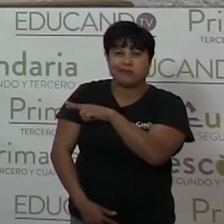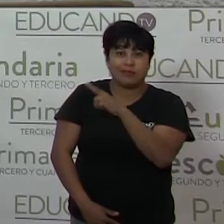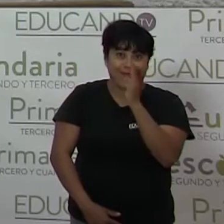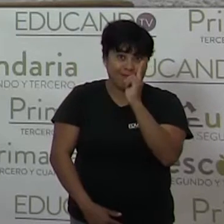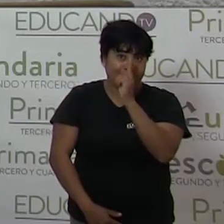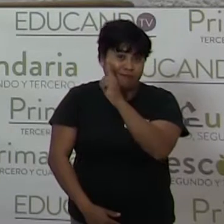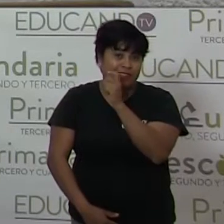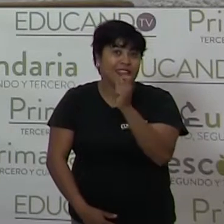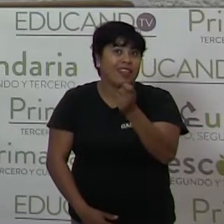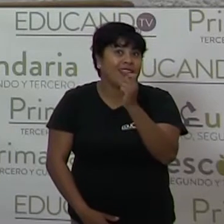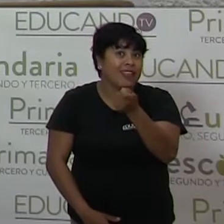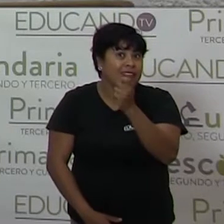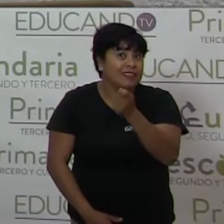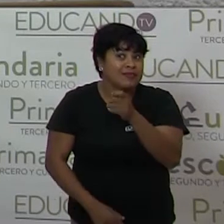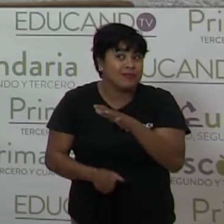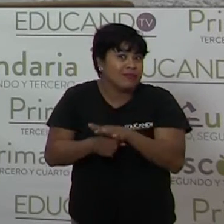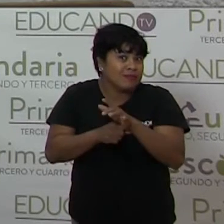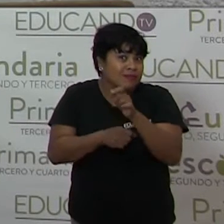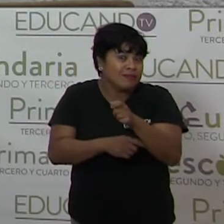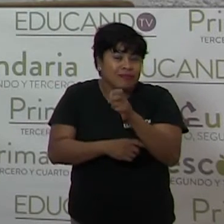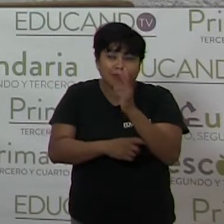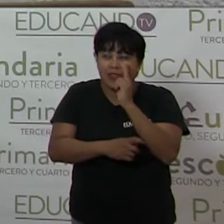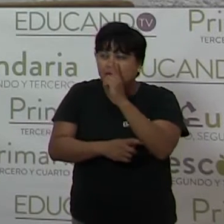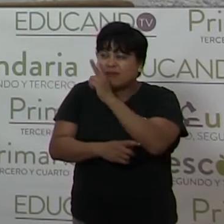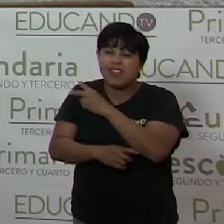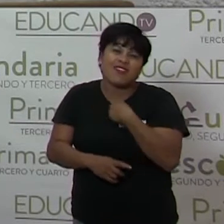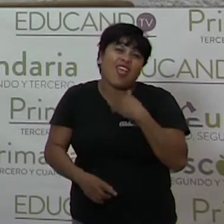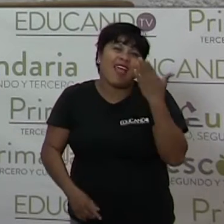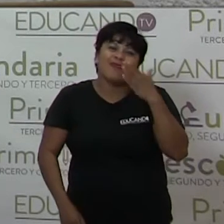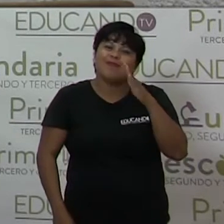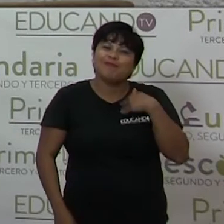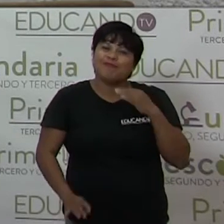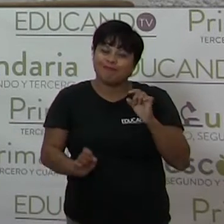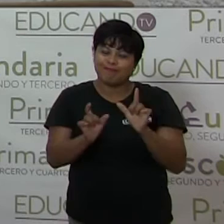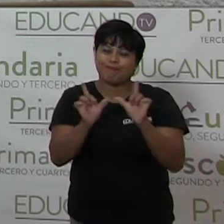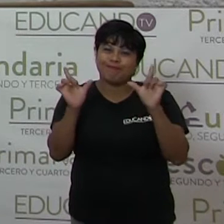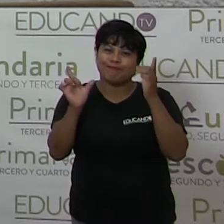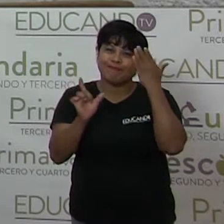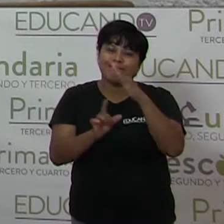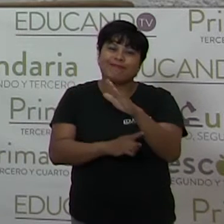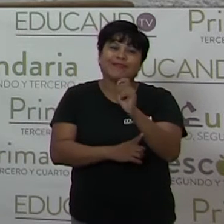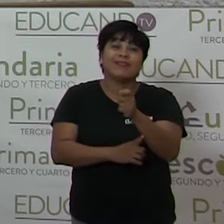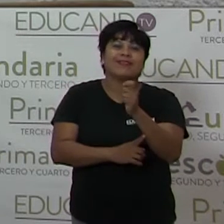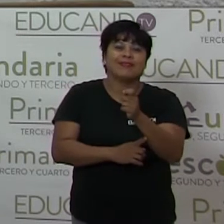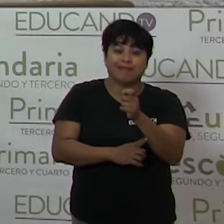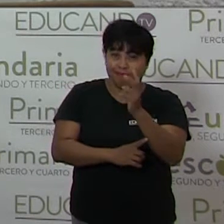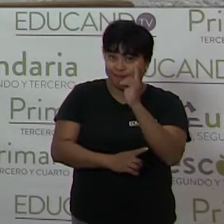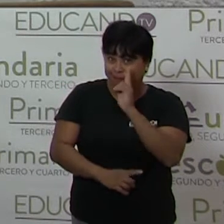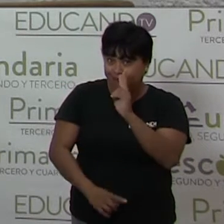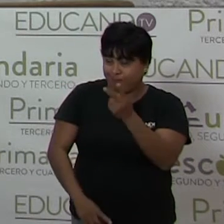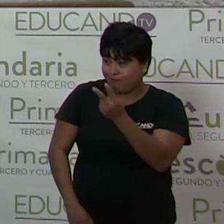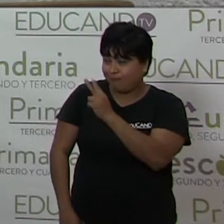a ver que vemos aquí yo ya vi que yo ya vi qué es